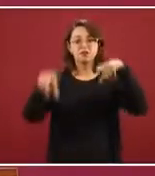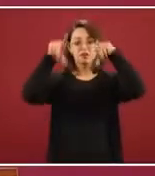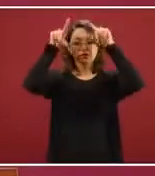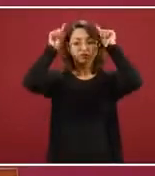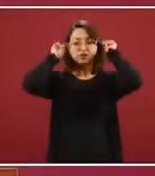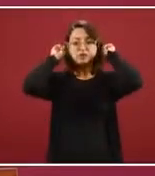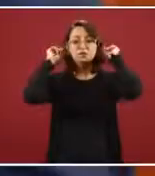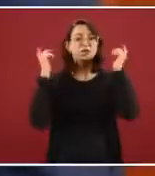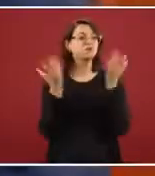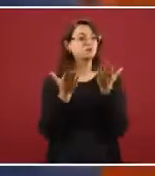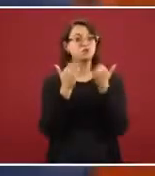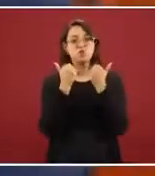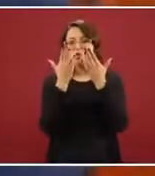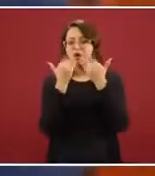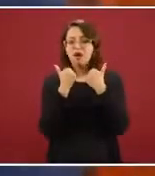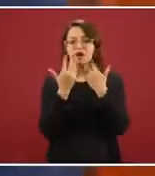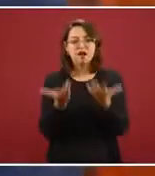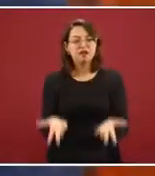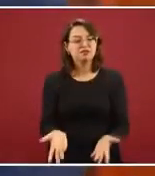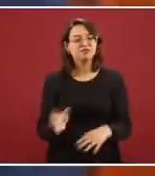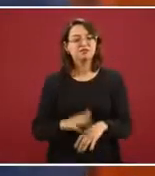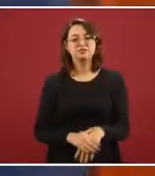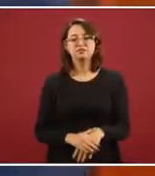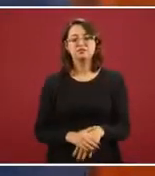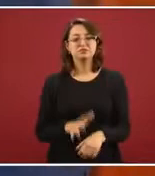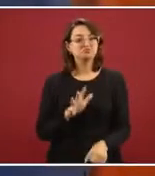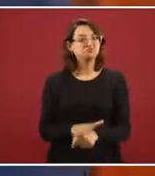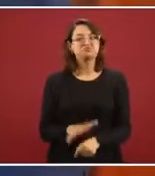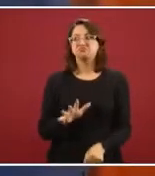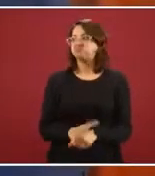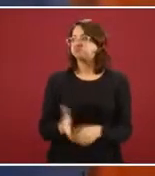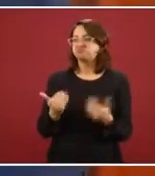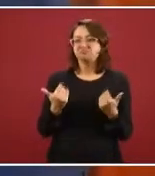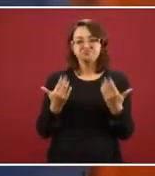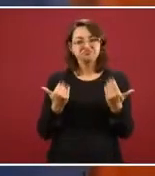no hay y médicos suficientes